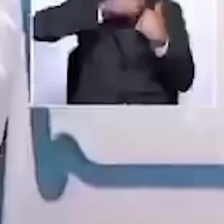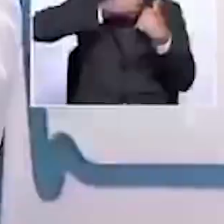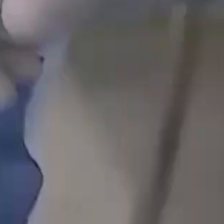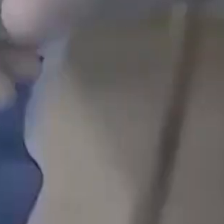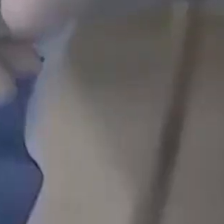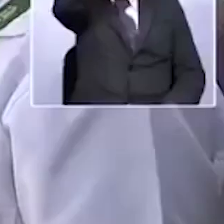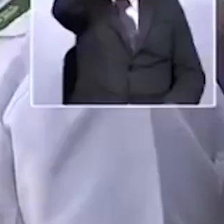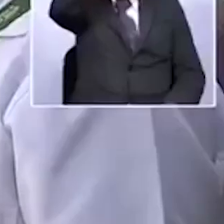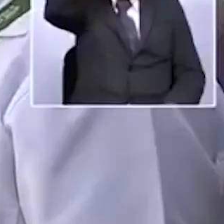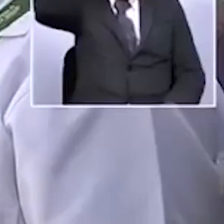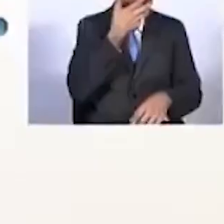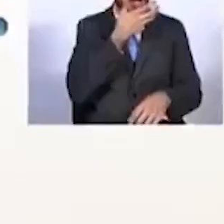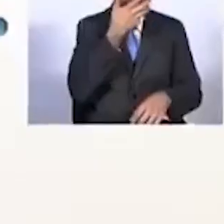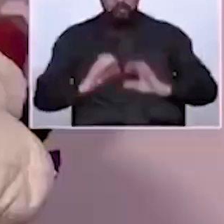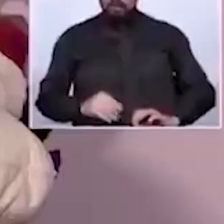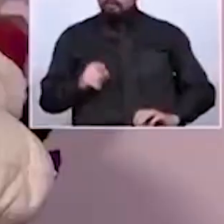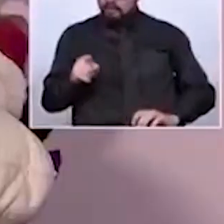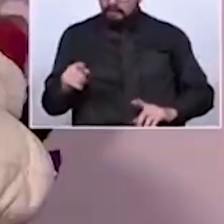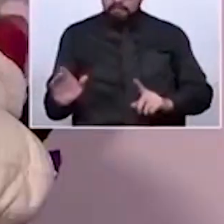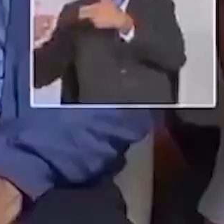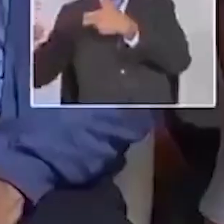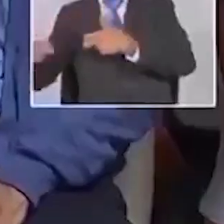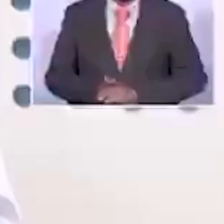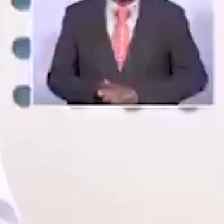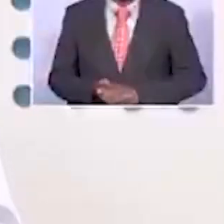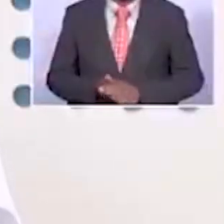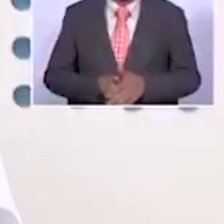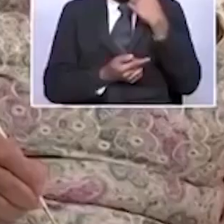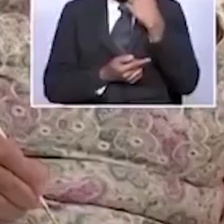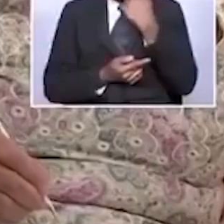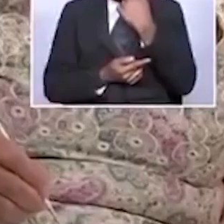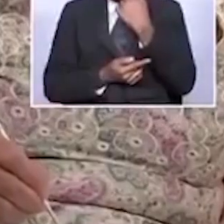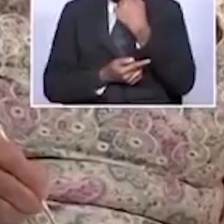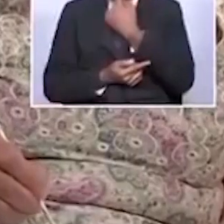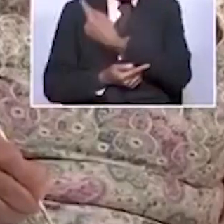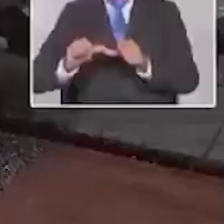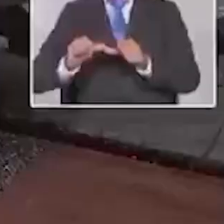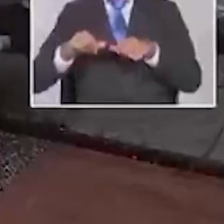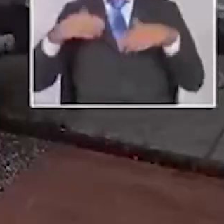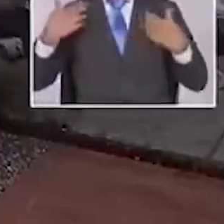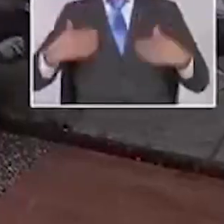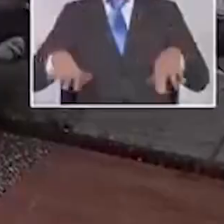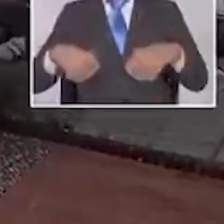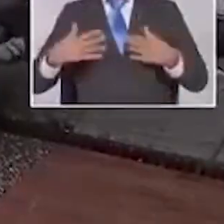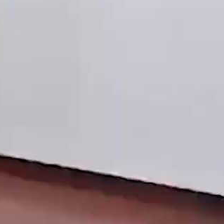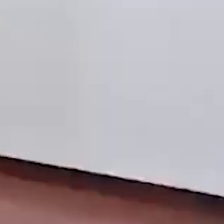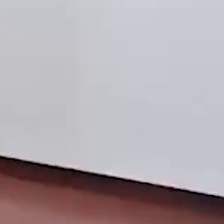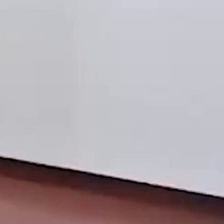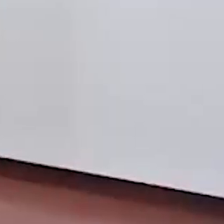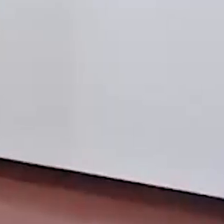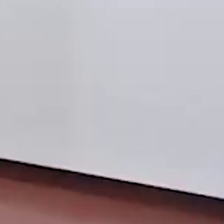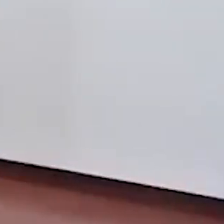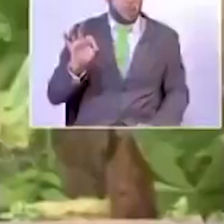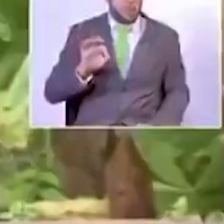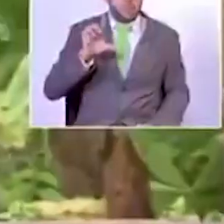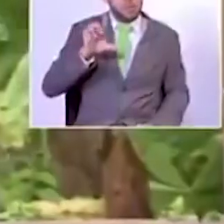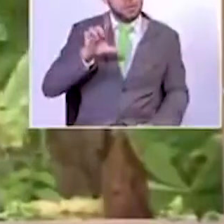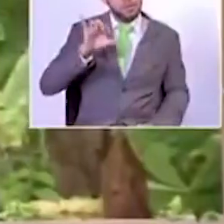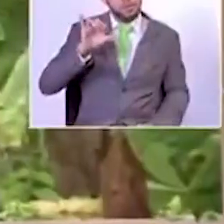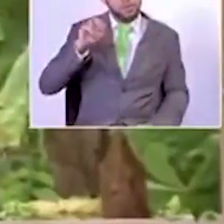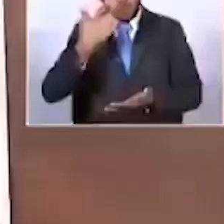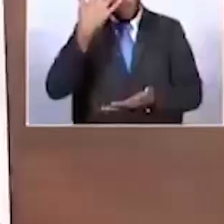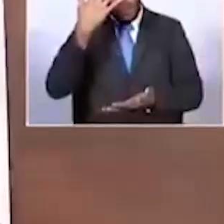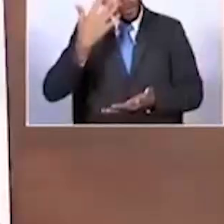nuestra salud de lo más importante y valioso que tenemos durante 20 años hemos llevado mensajes de educación y conciencia a